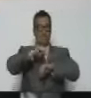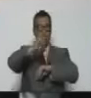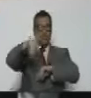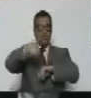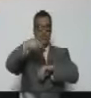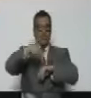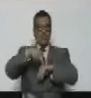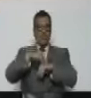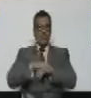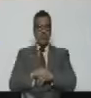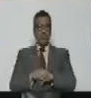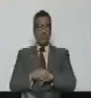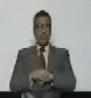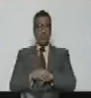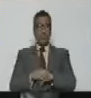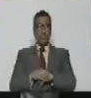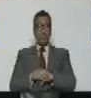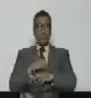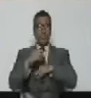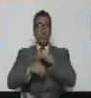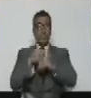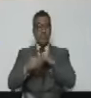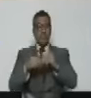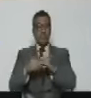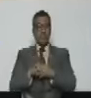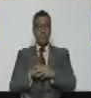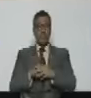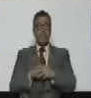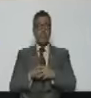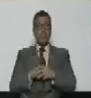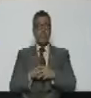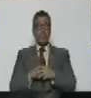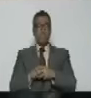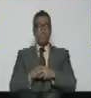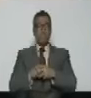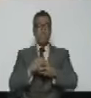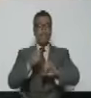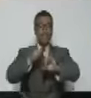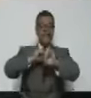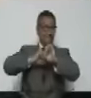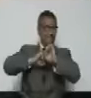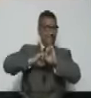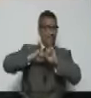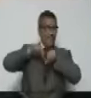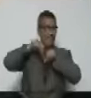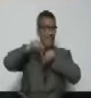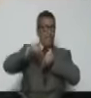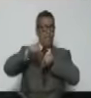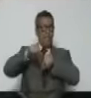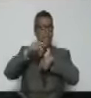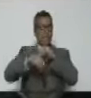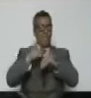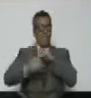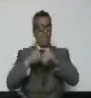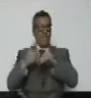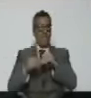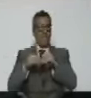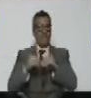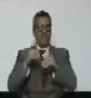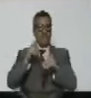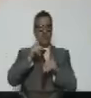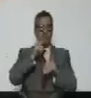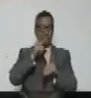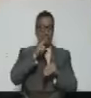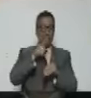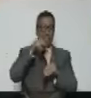nacional que se ha establecido para repudiar estas prácticas